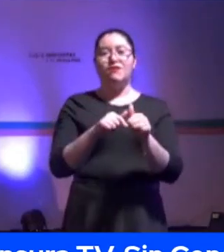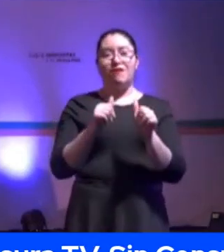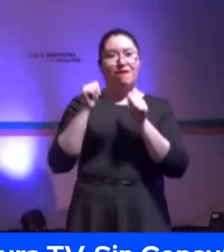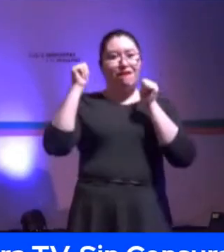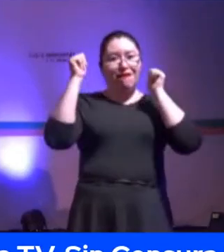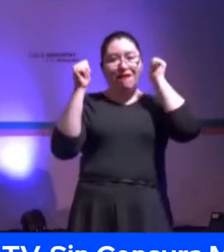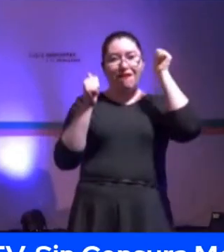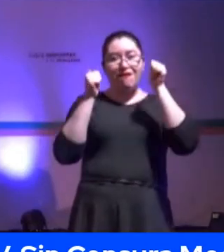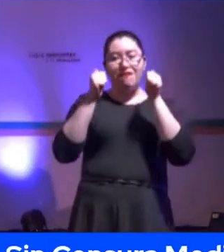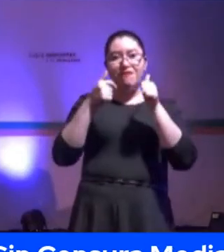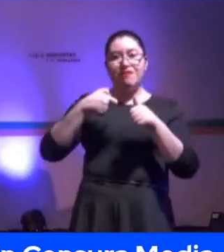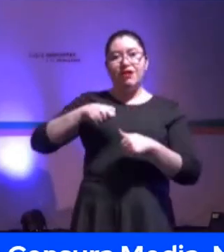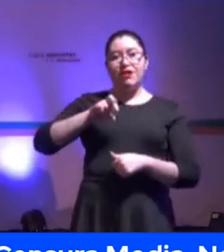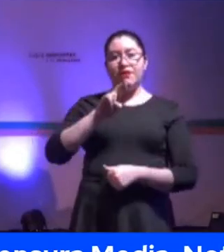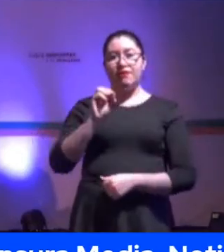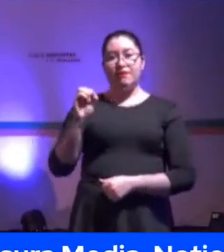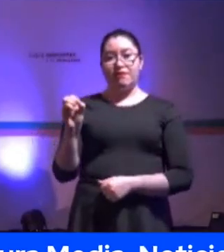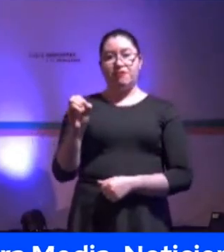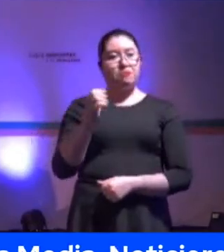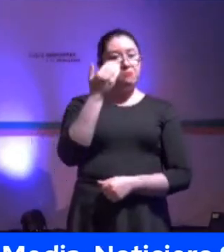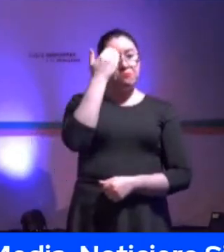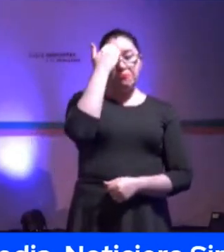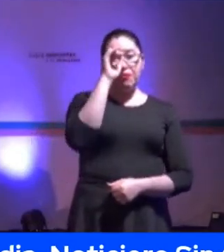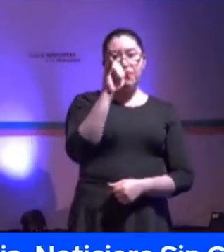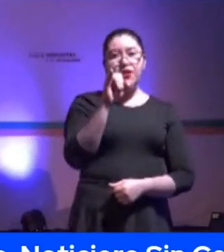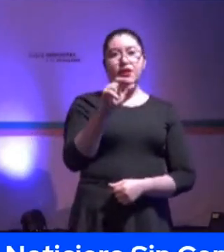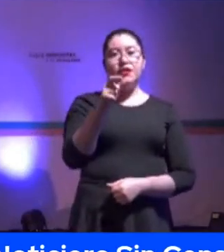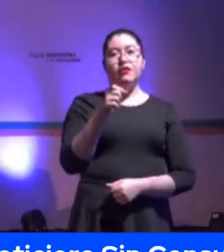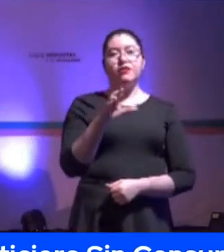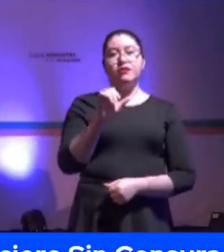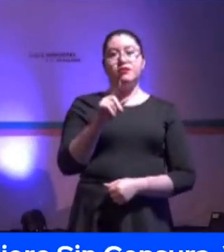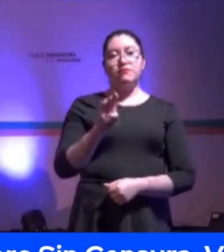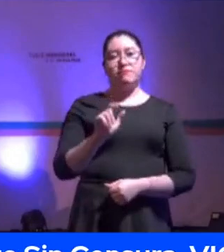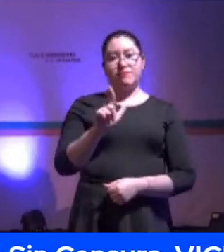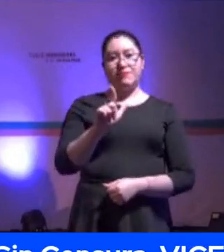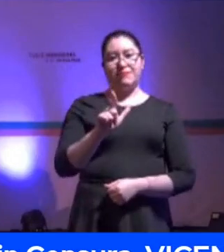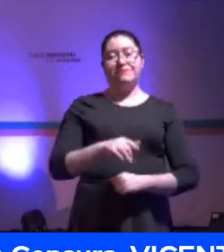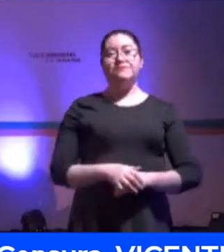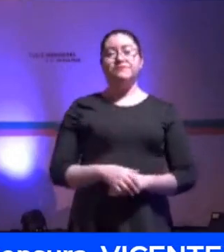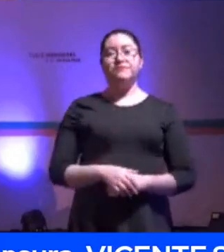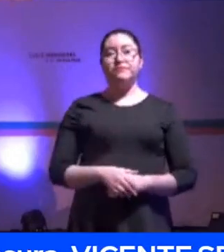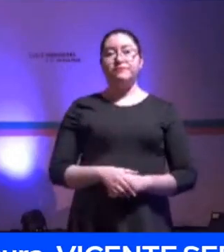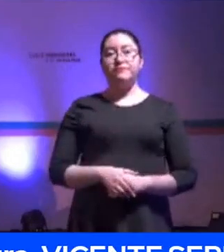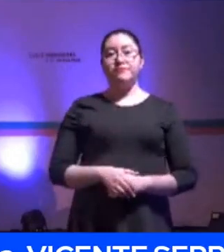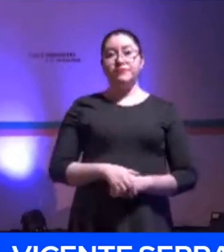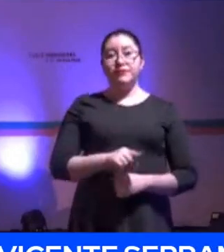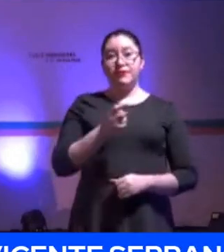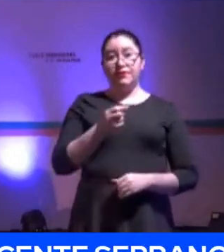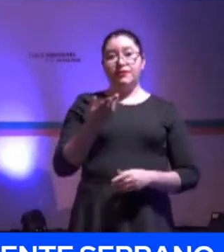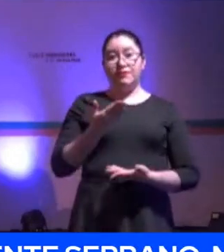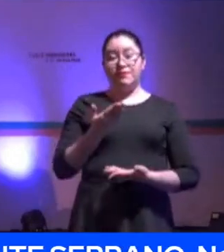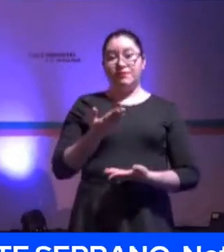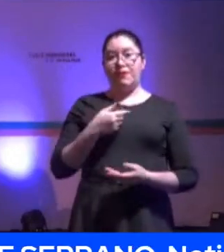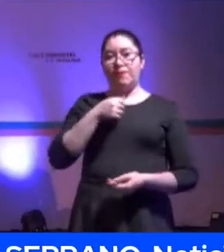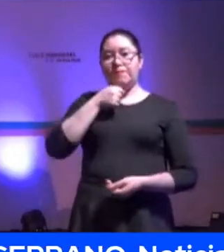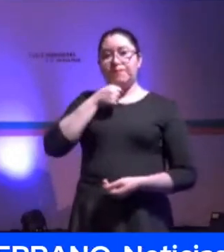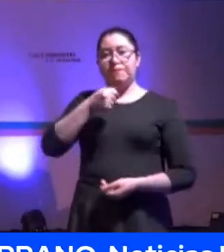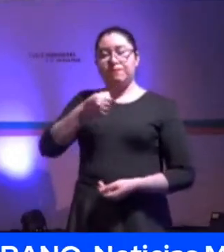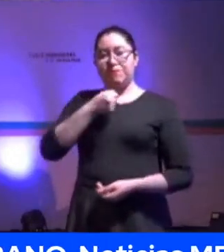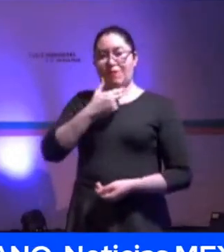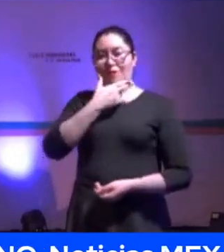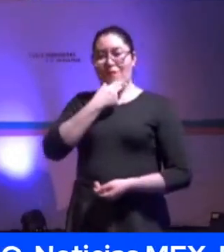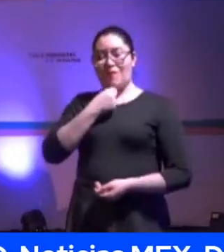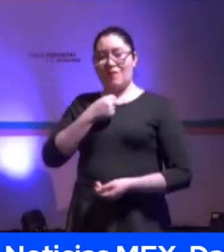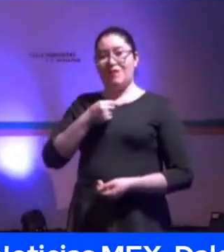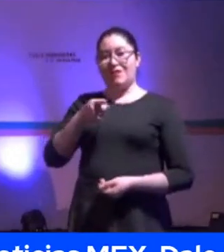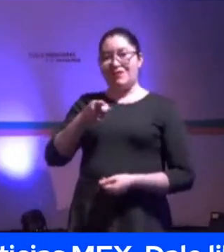Roo que nadie conocía, Ixcabal. Bueno, debido a esa labor social del periodista